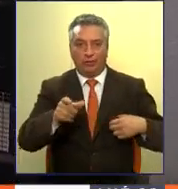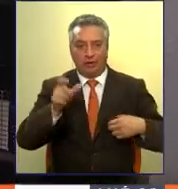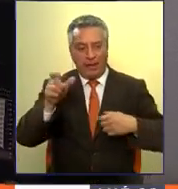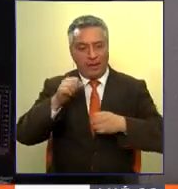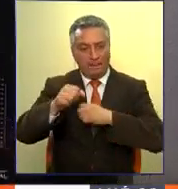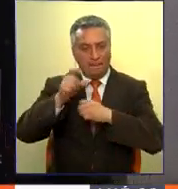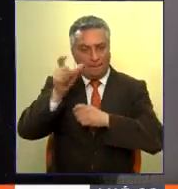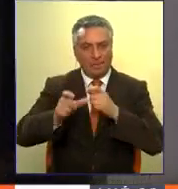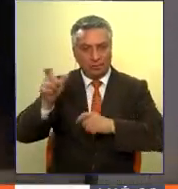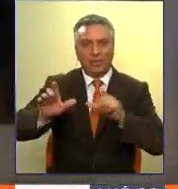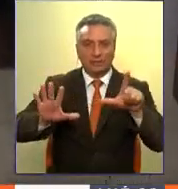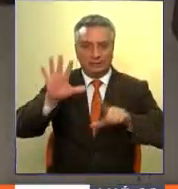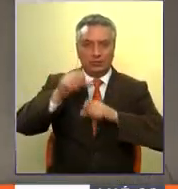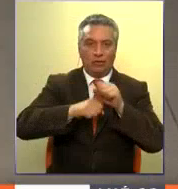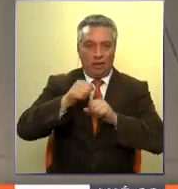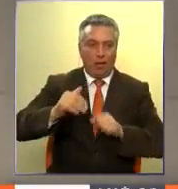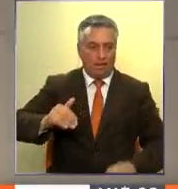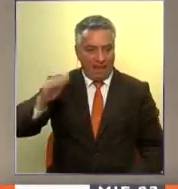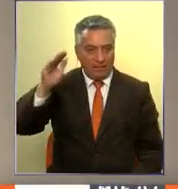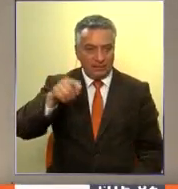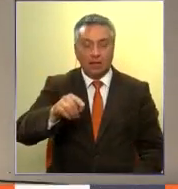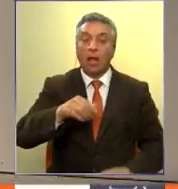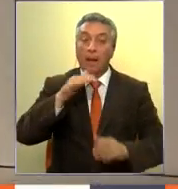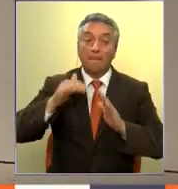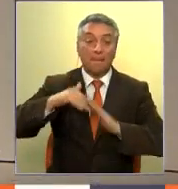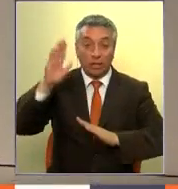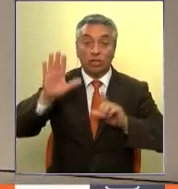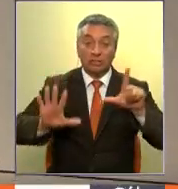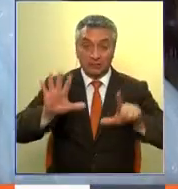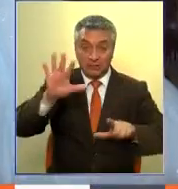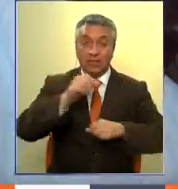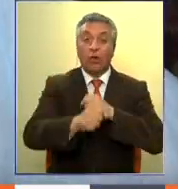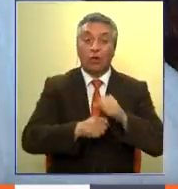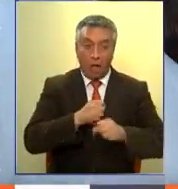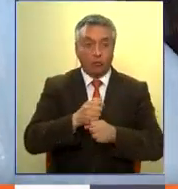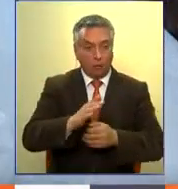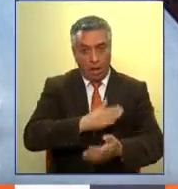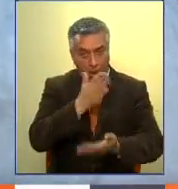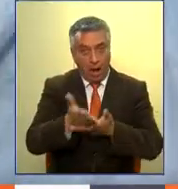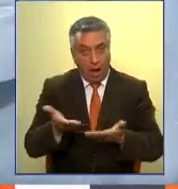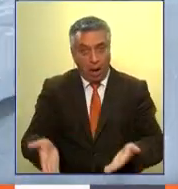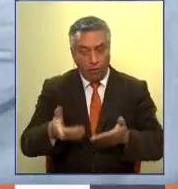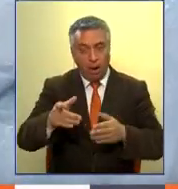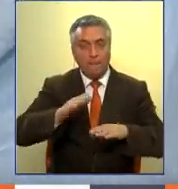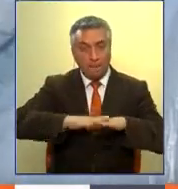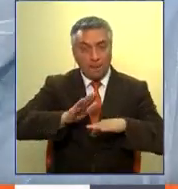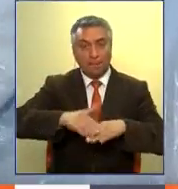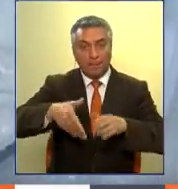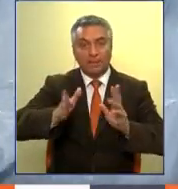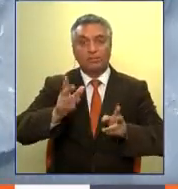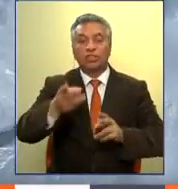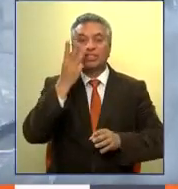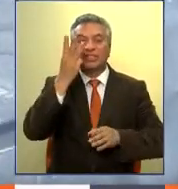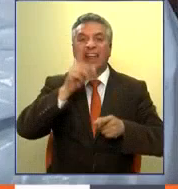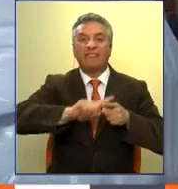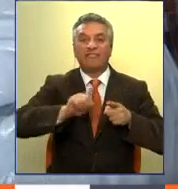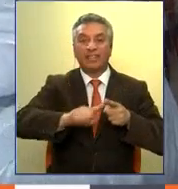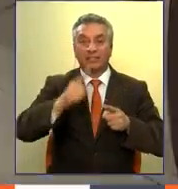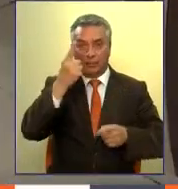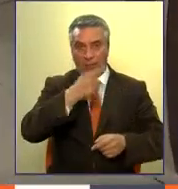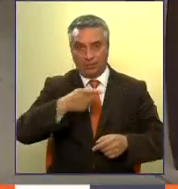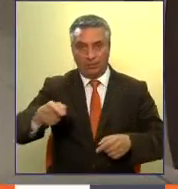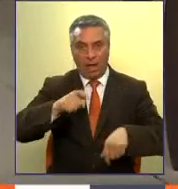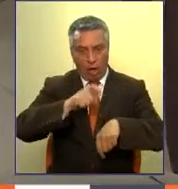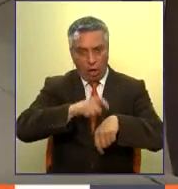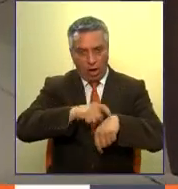Red de protección para cuidar a los mayores de 75 años que hasta ahora tenían permiso para salir 3 veces por semana con horarios